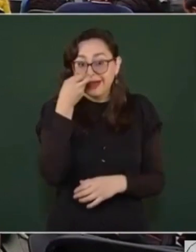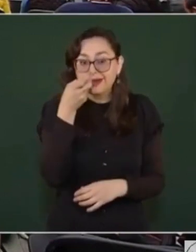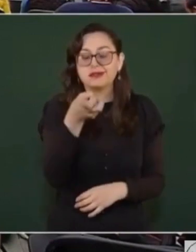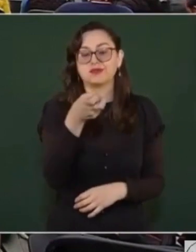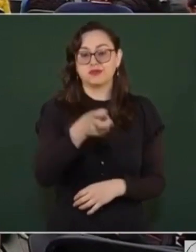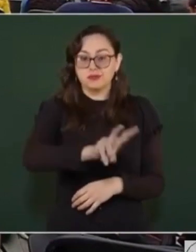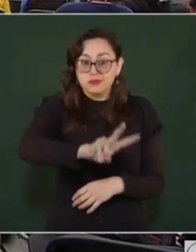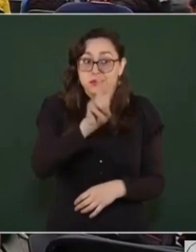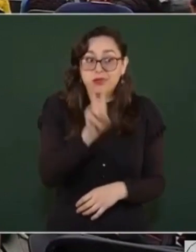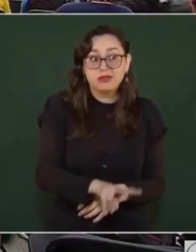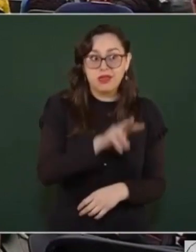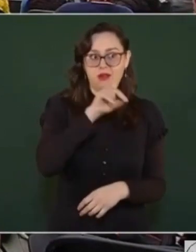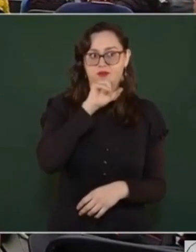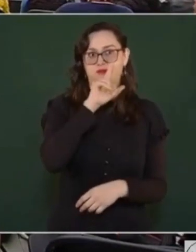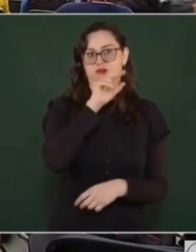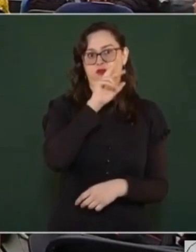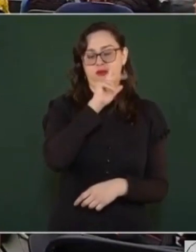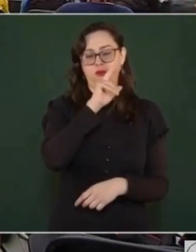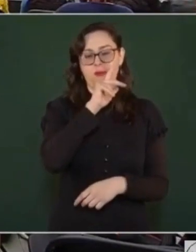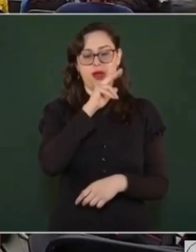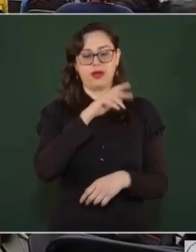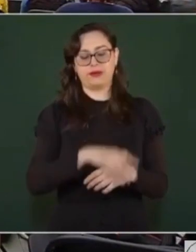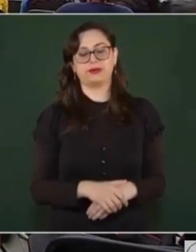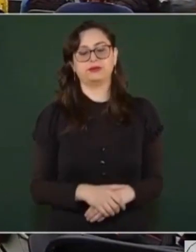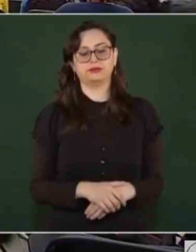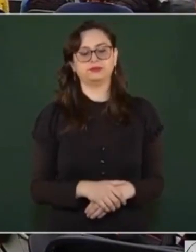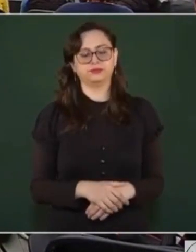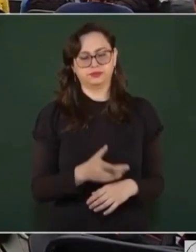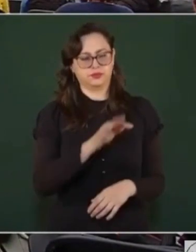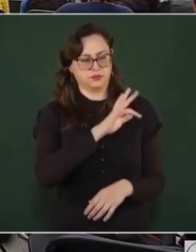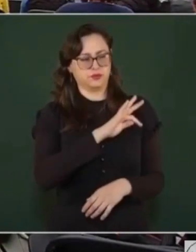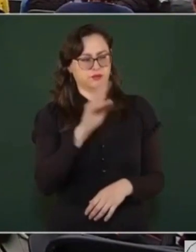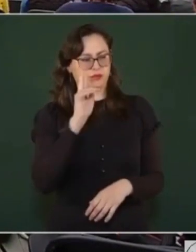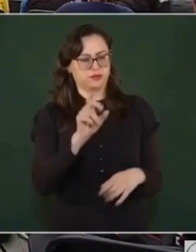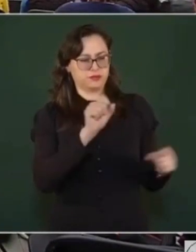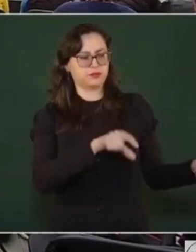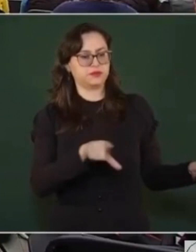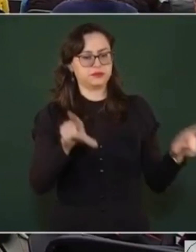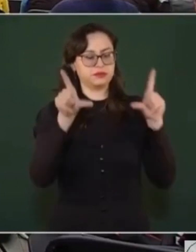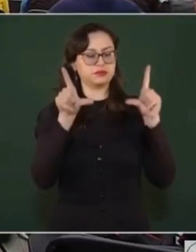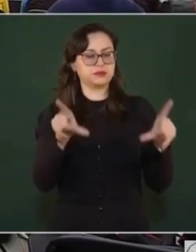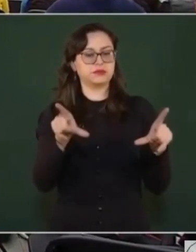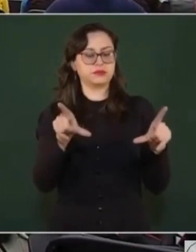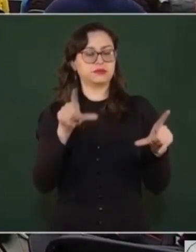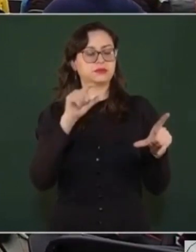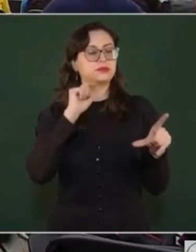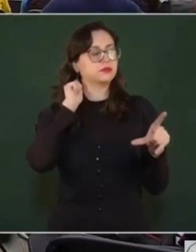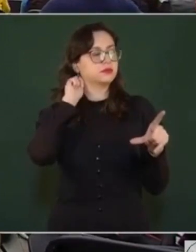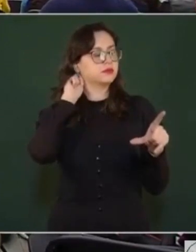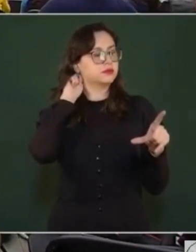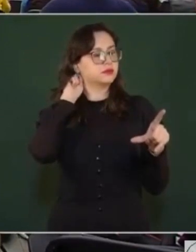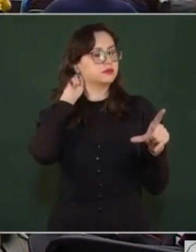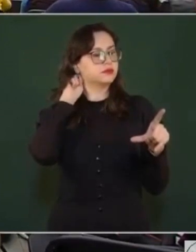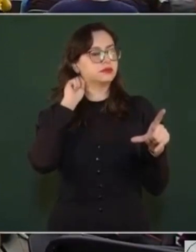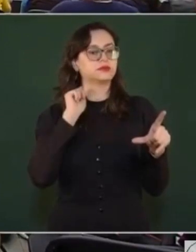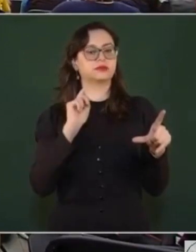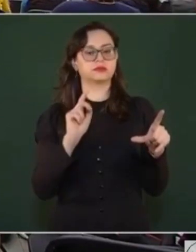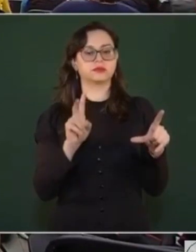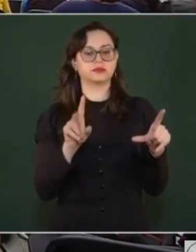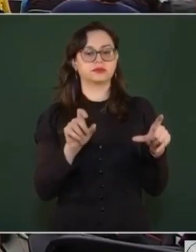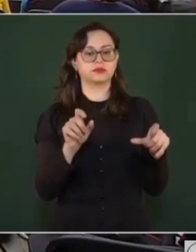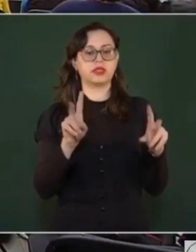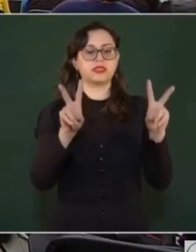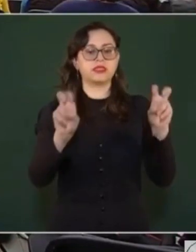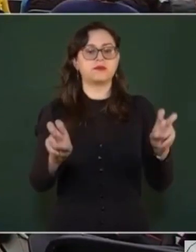pon la anterior, la de letalidad.